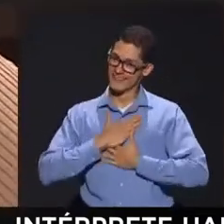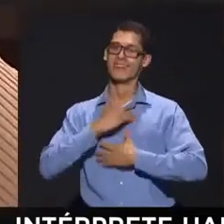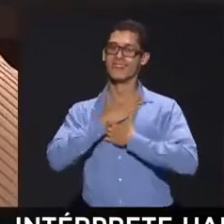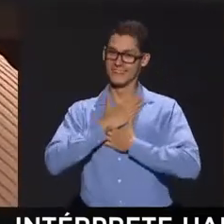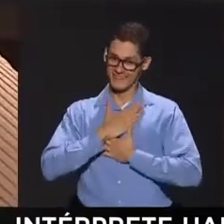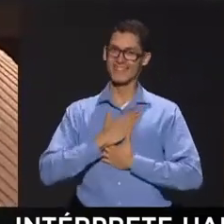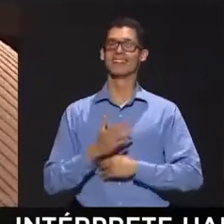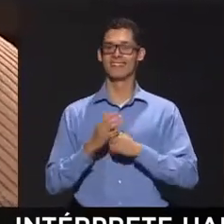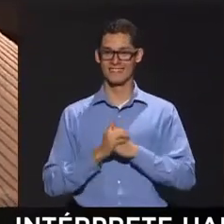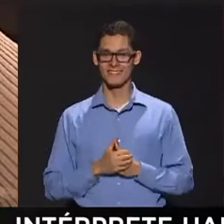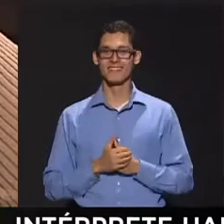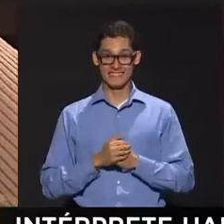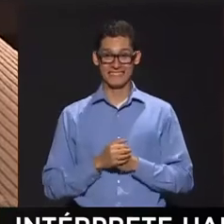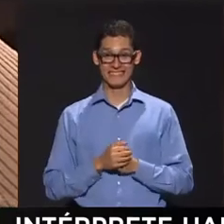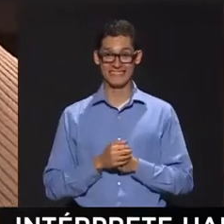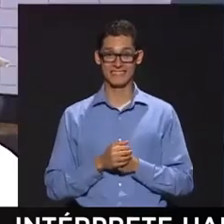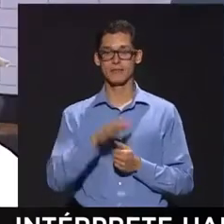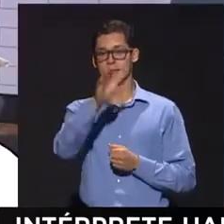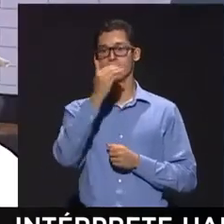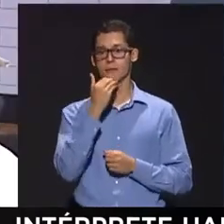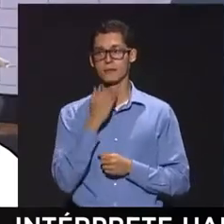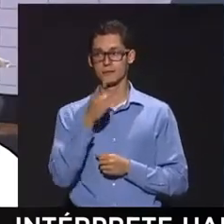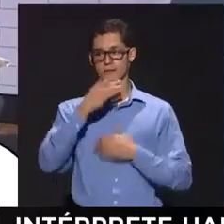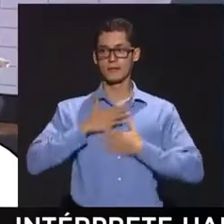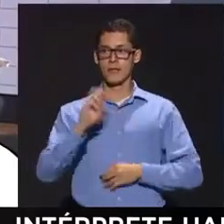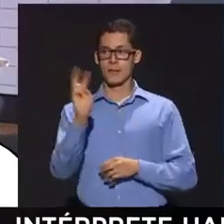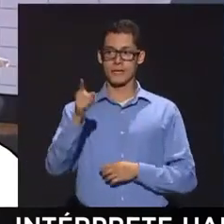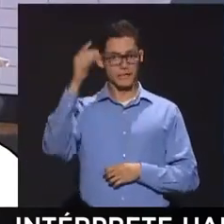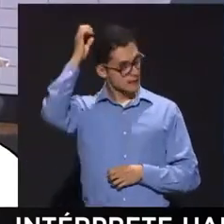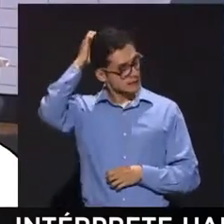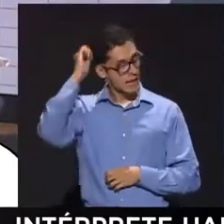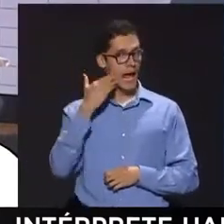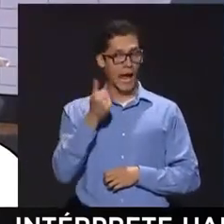poder decir, ay, ¿cómo hago pues para que Paola me haga caso, cierto, David? Sí.